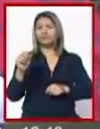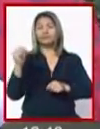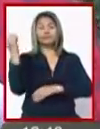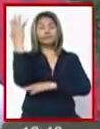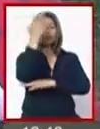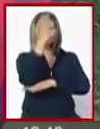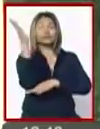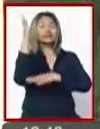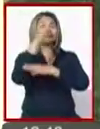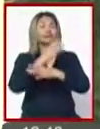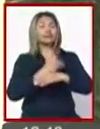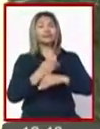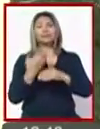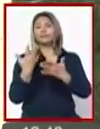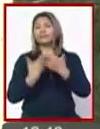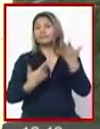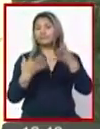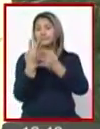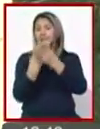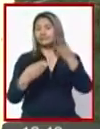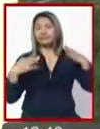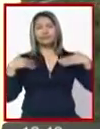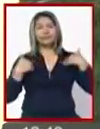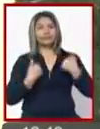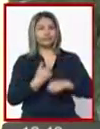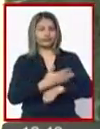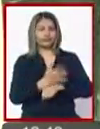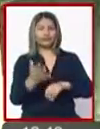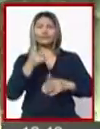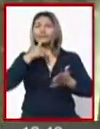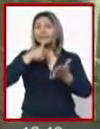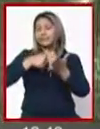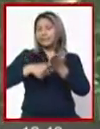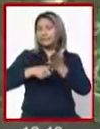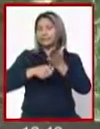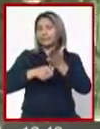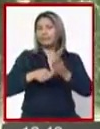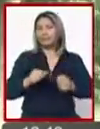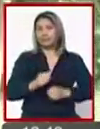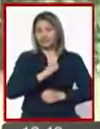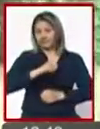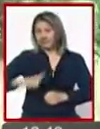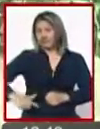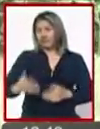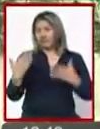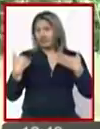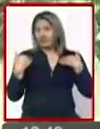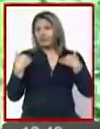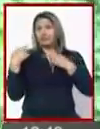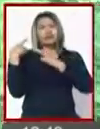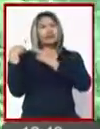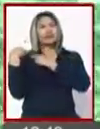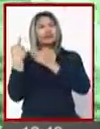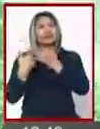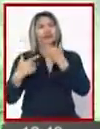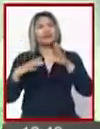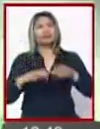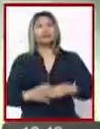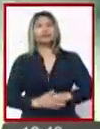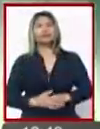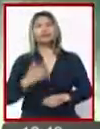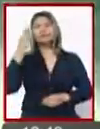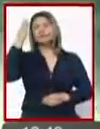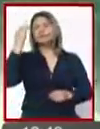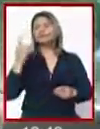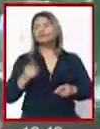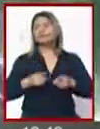cobijo para ellos. Señalaron que en las próximas horas enviarán una carta a la comuna para que tome las acciones correspondientes sobre